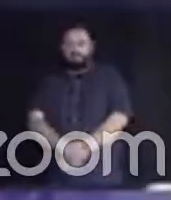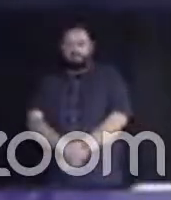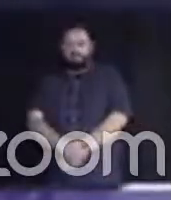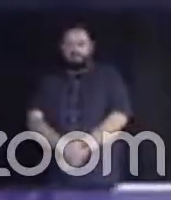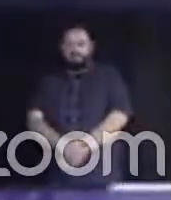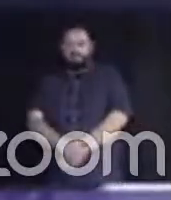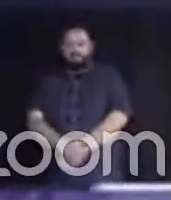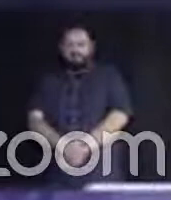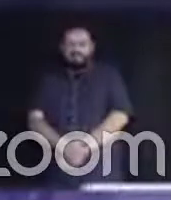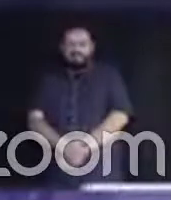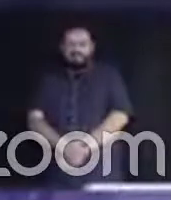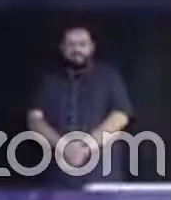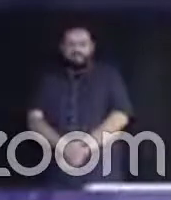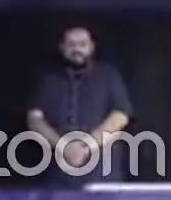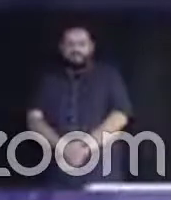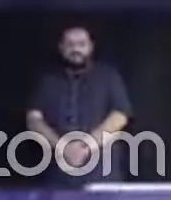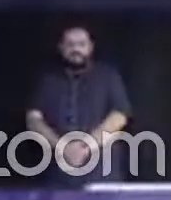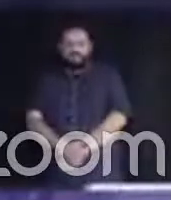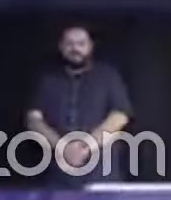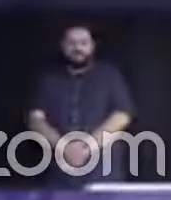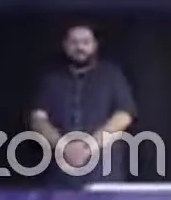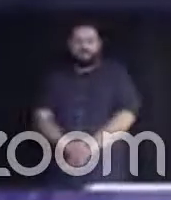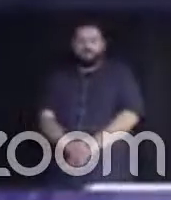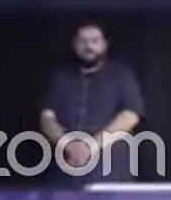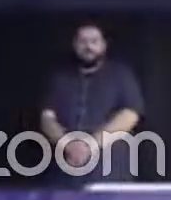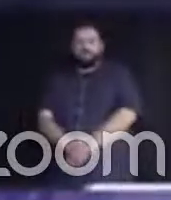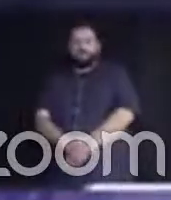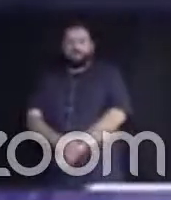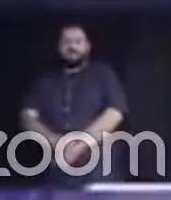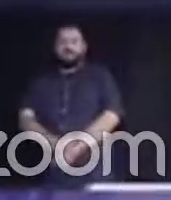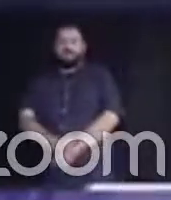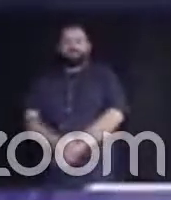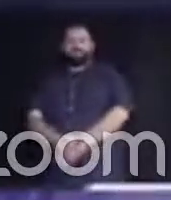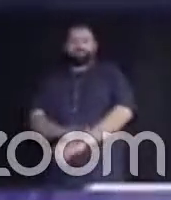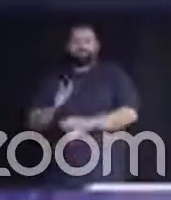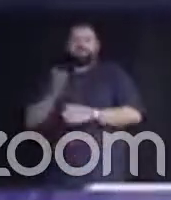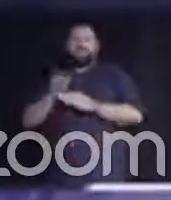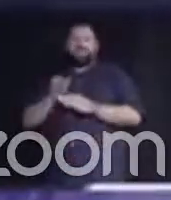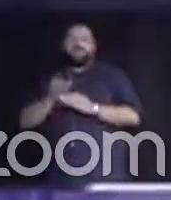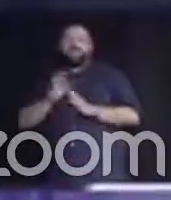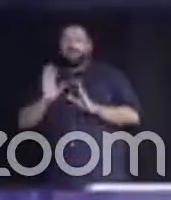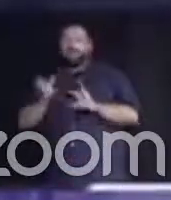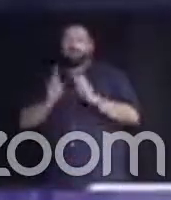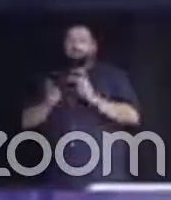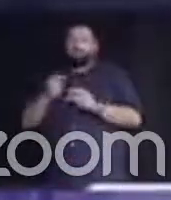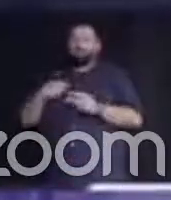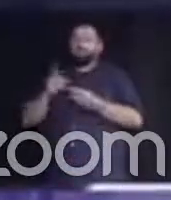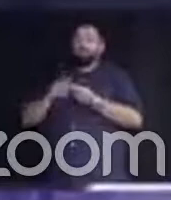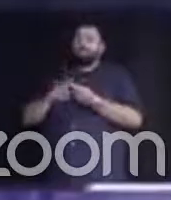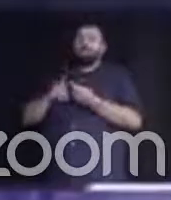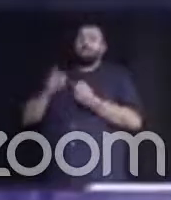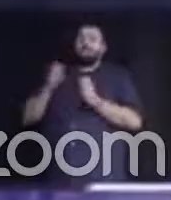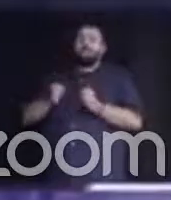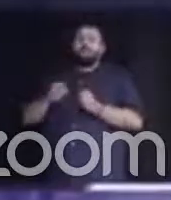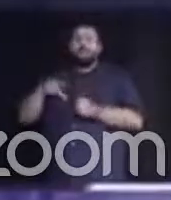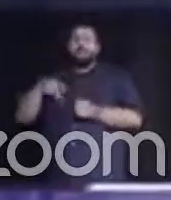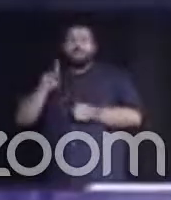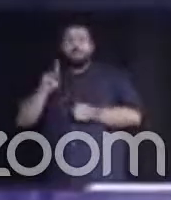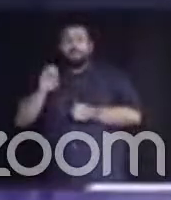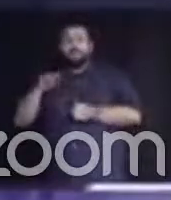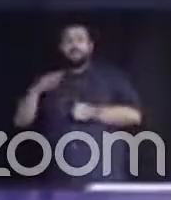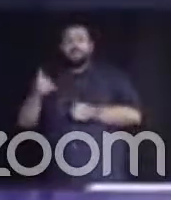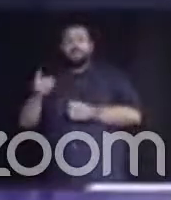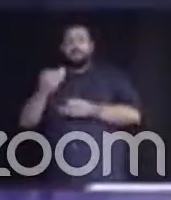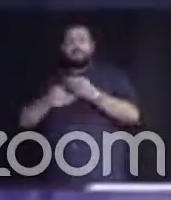Yo creo que no. Sí. Déjame ver qué les platico antes de que Kenia salga, pero no, es que para